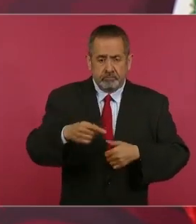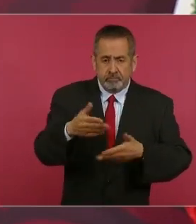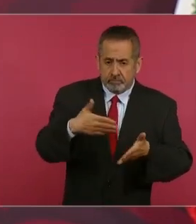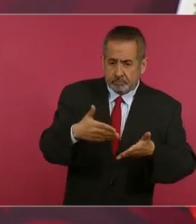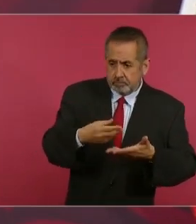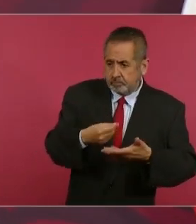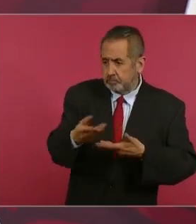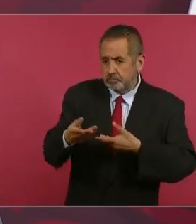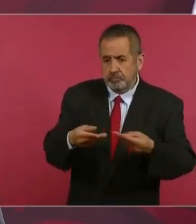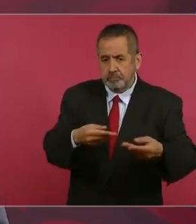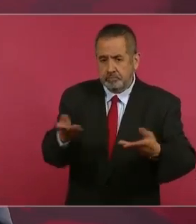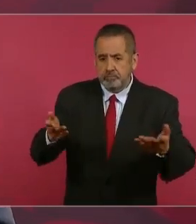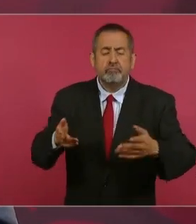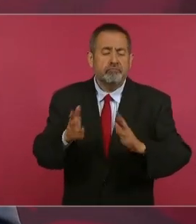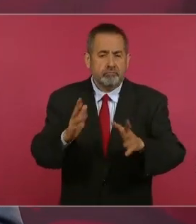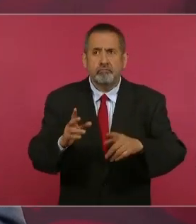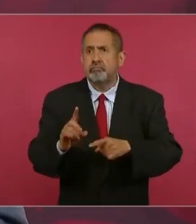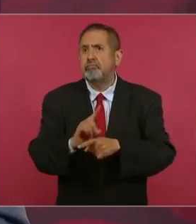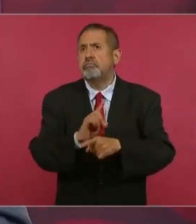desde